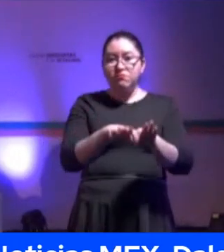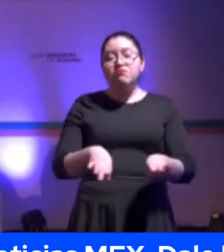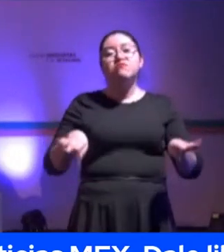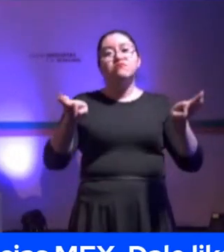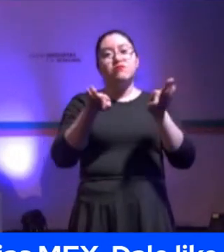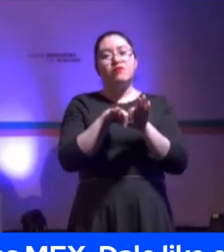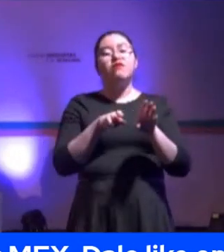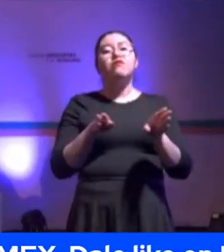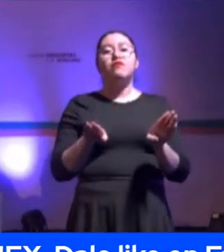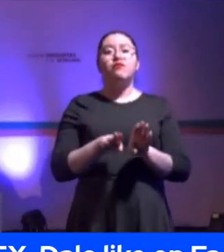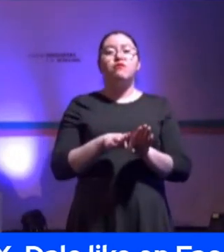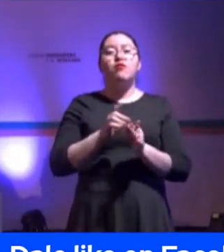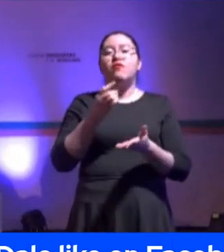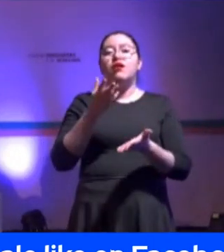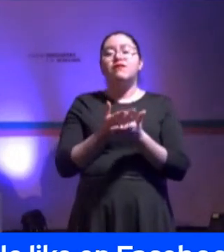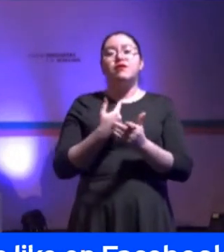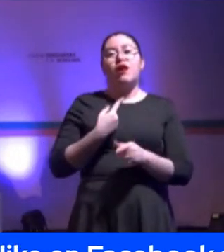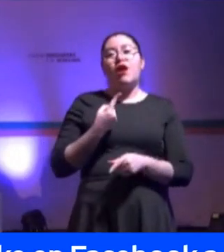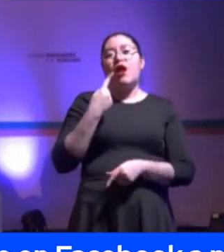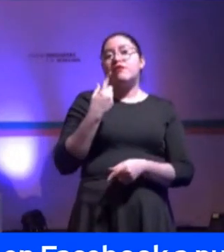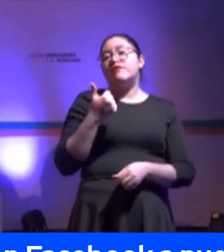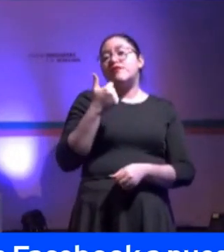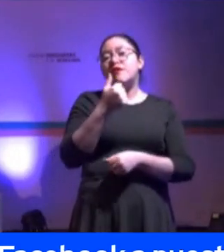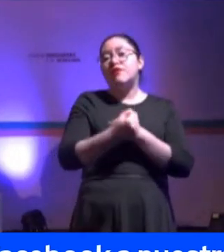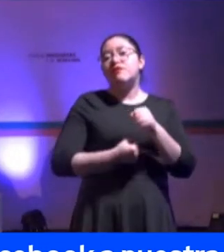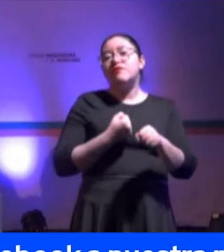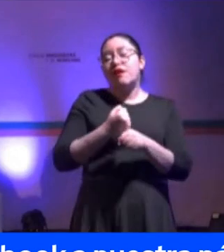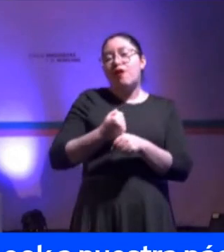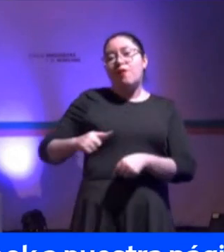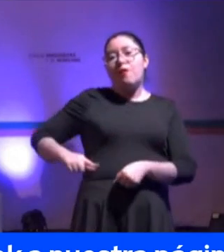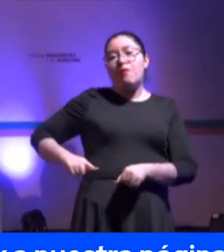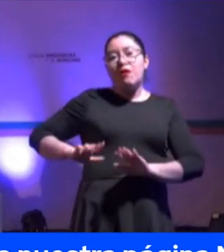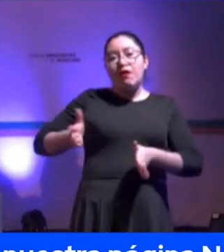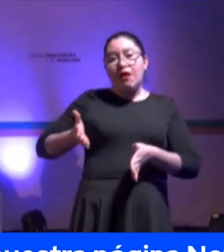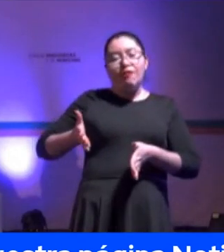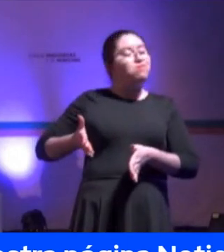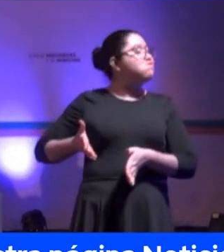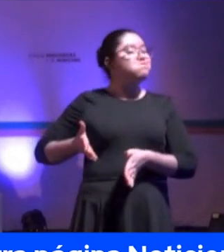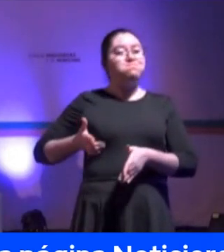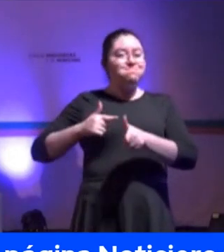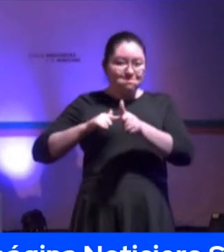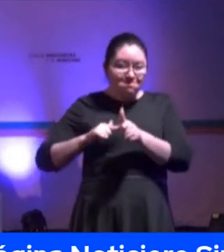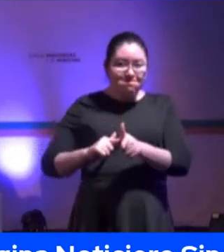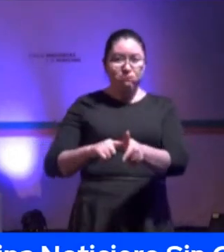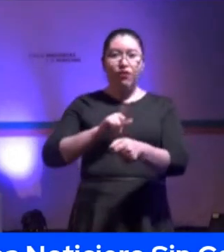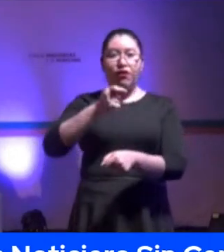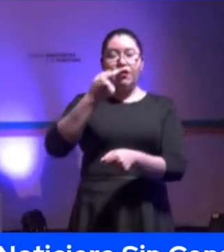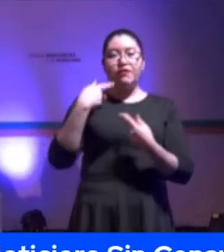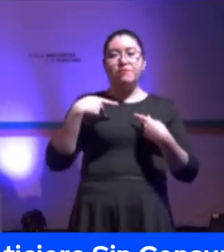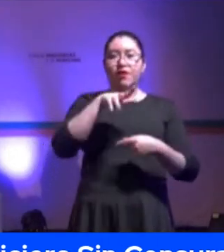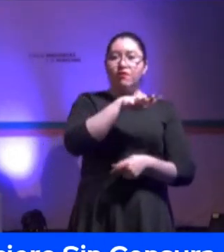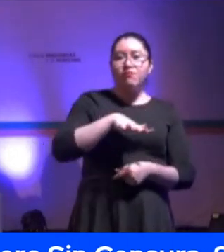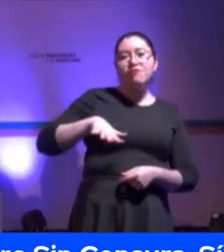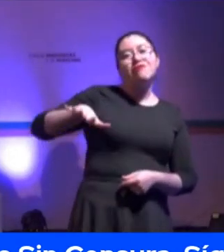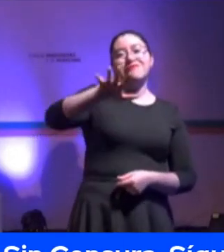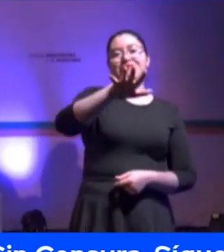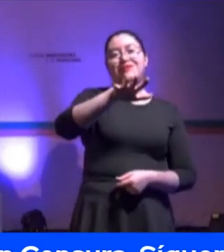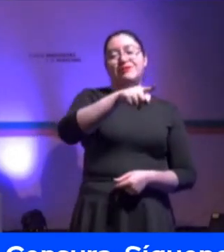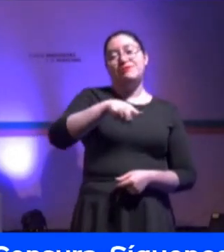se someten a un sexenio, se someten realmente al juicio de todos